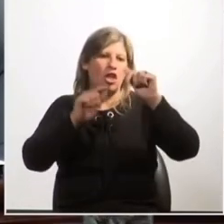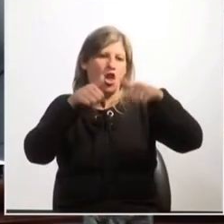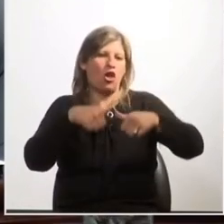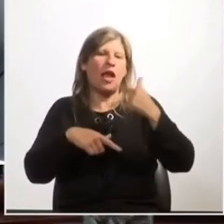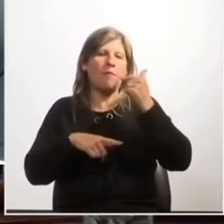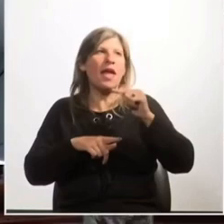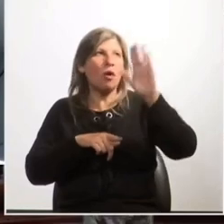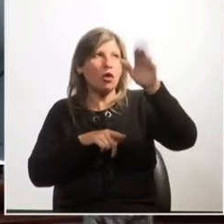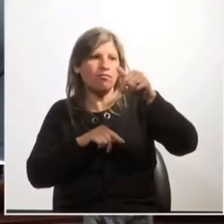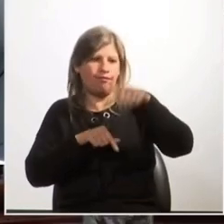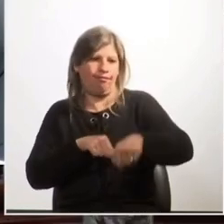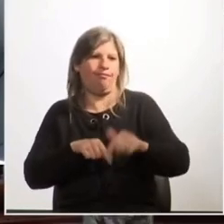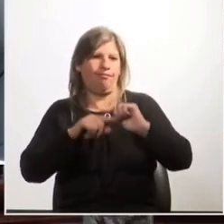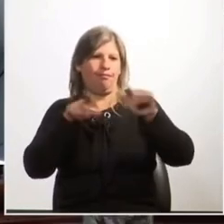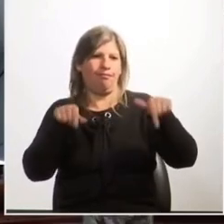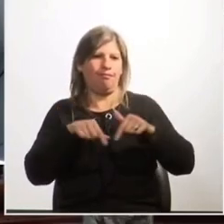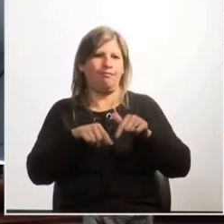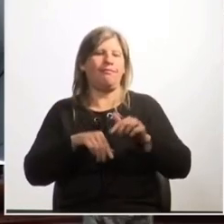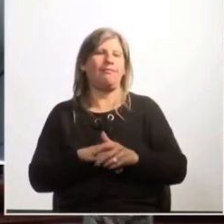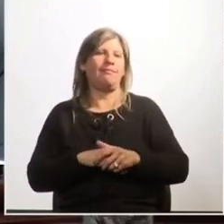sala.